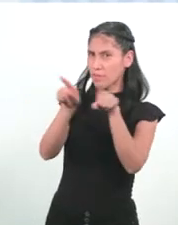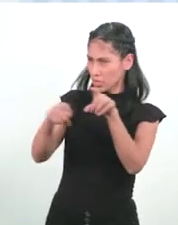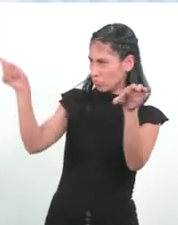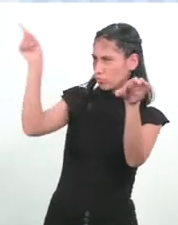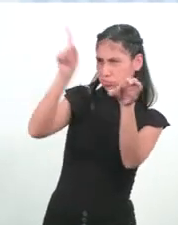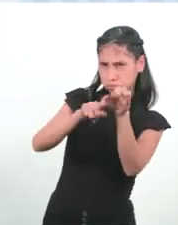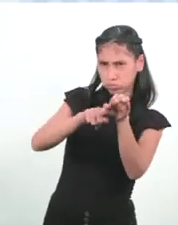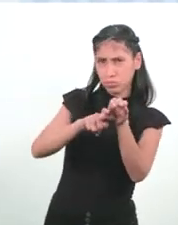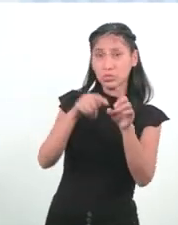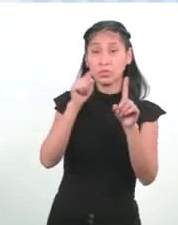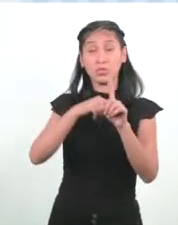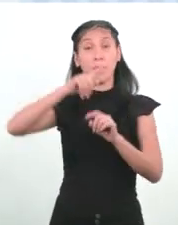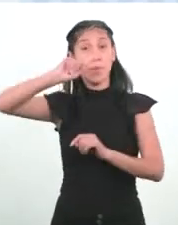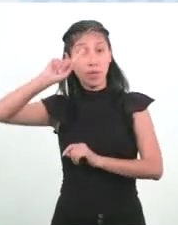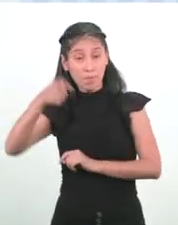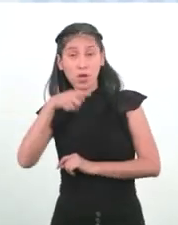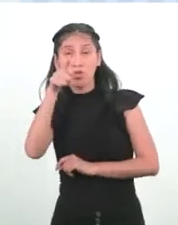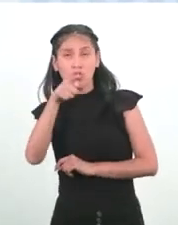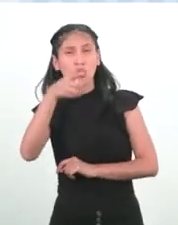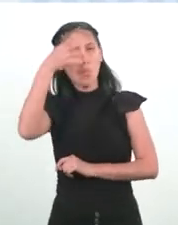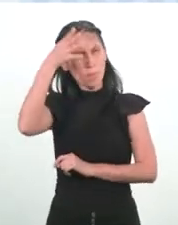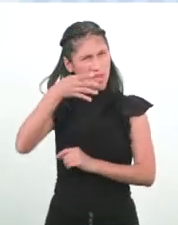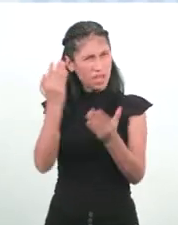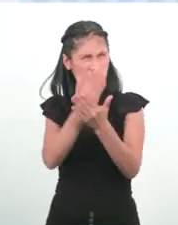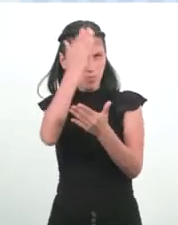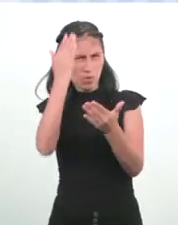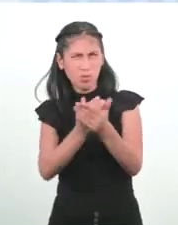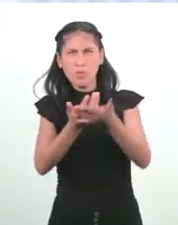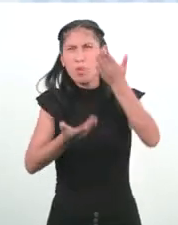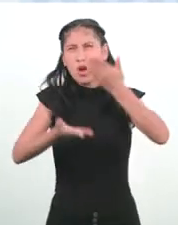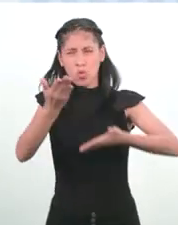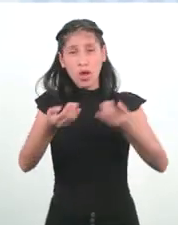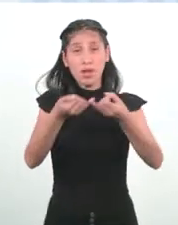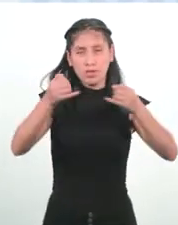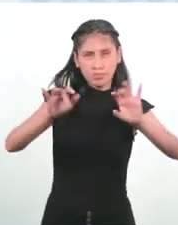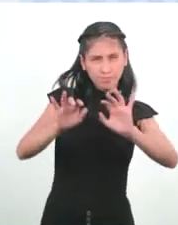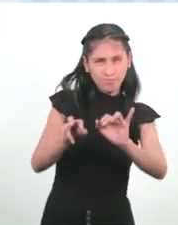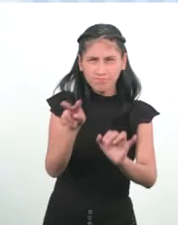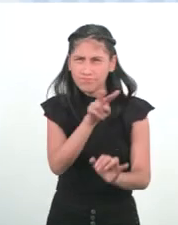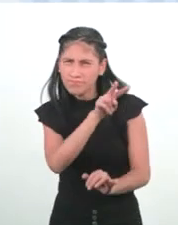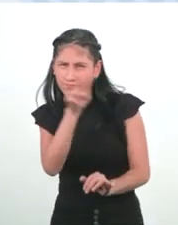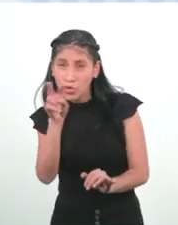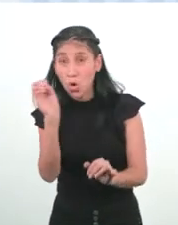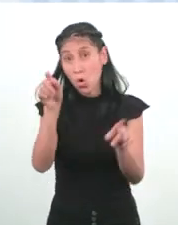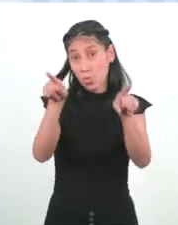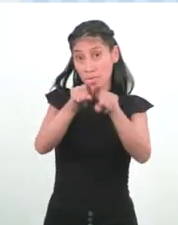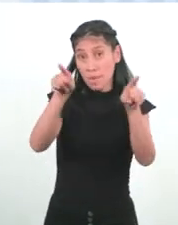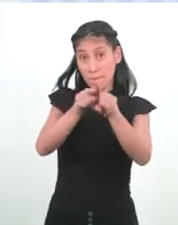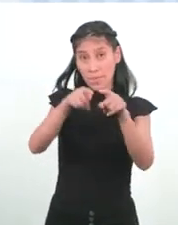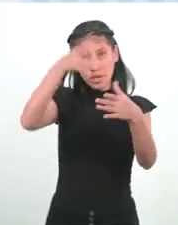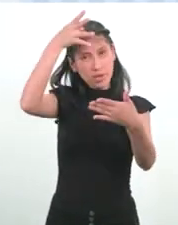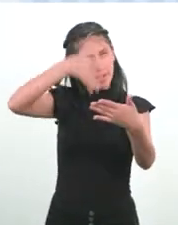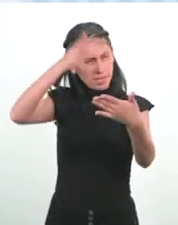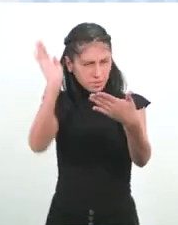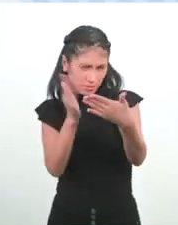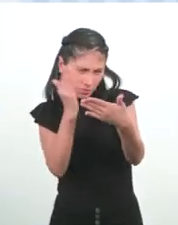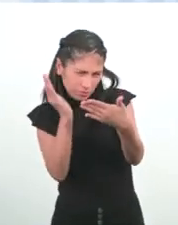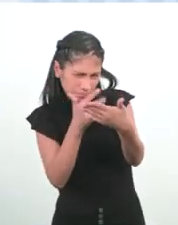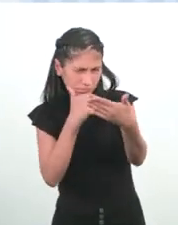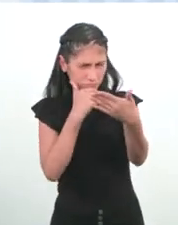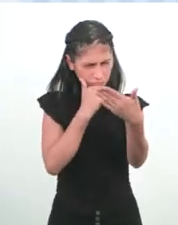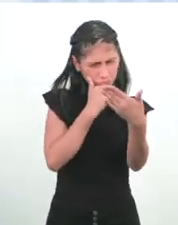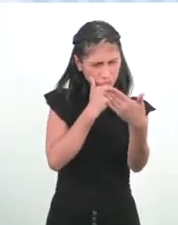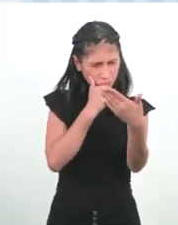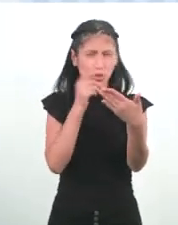problema, investiga en libros, internet o a través de una conversación experiencias similares dentro o fuera de nuestra